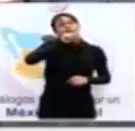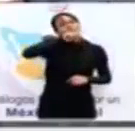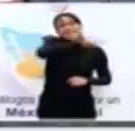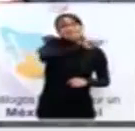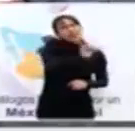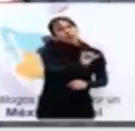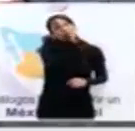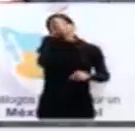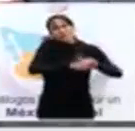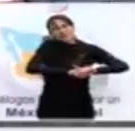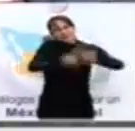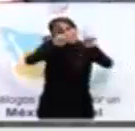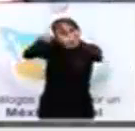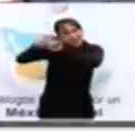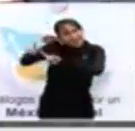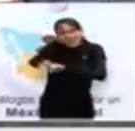Héctor,